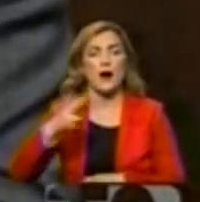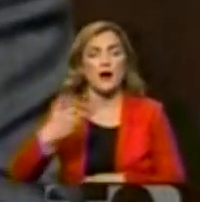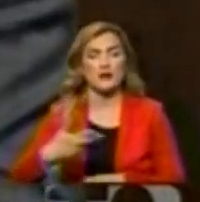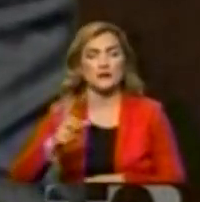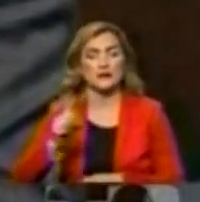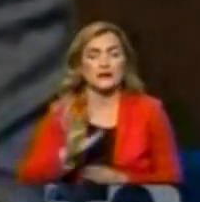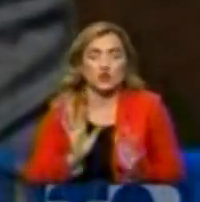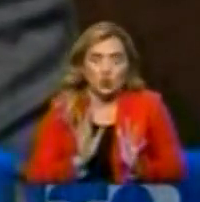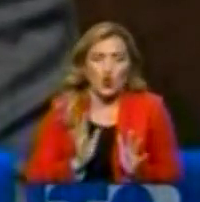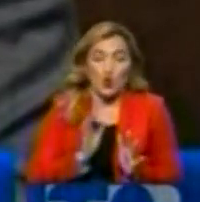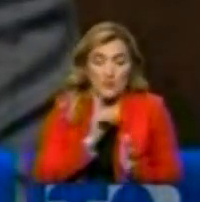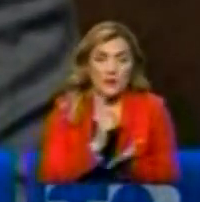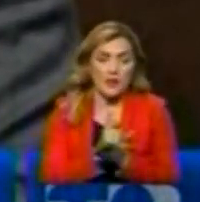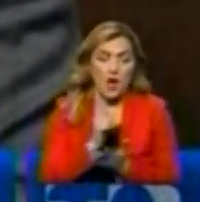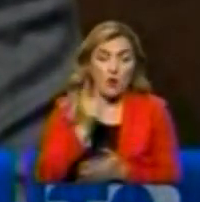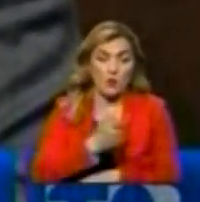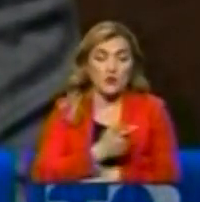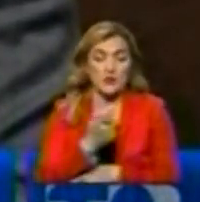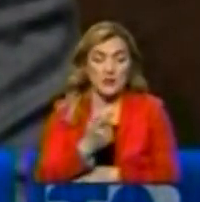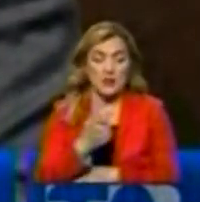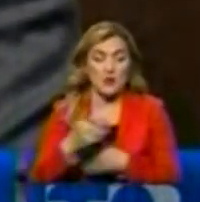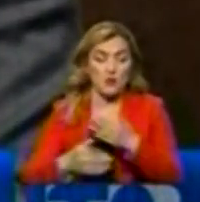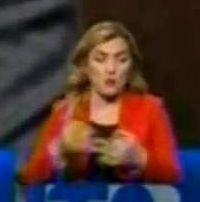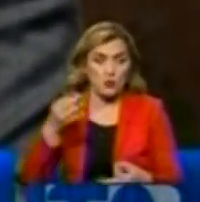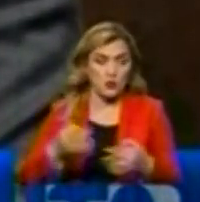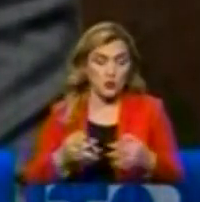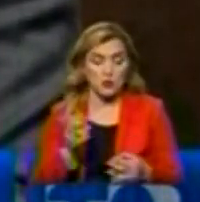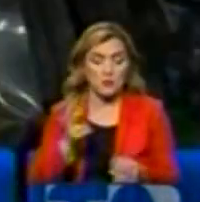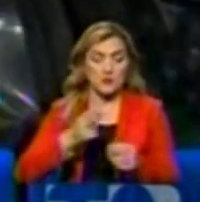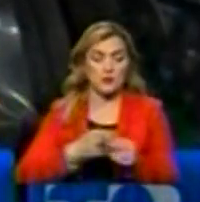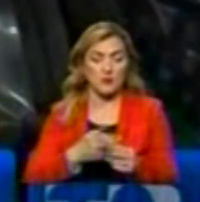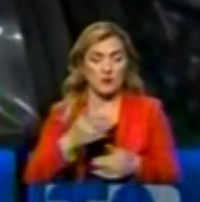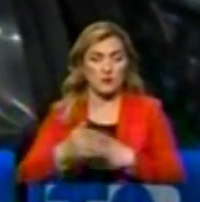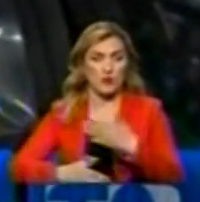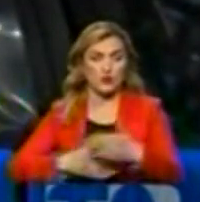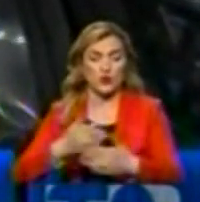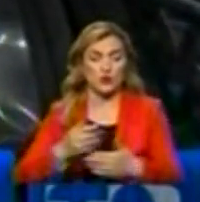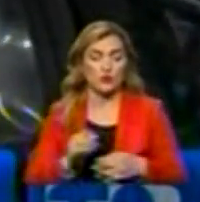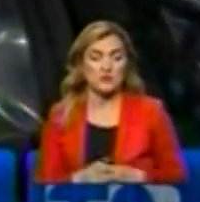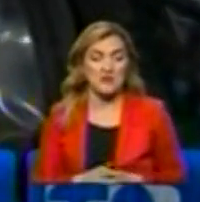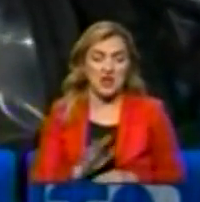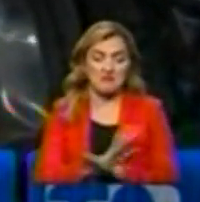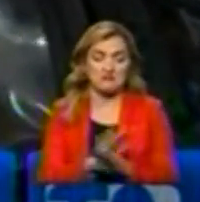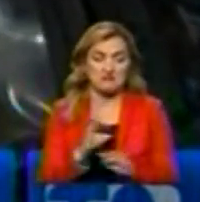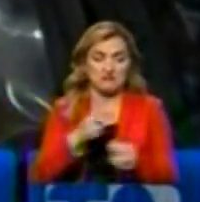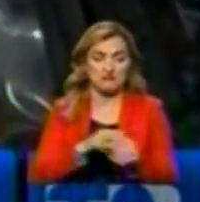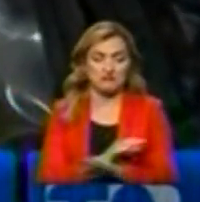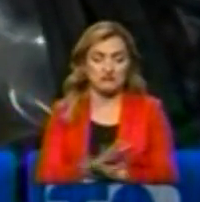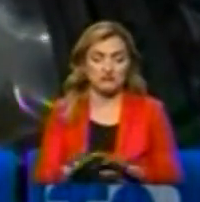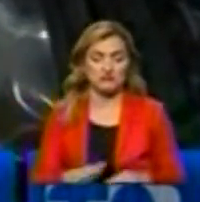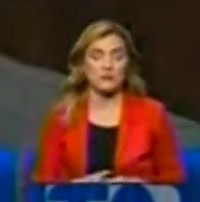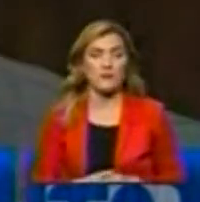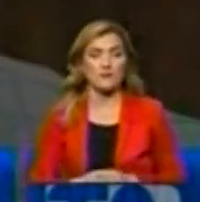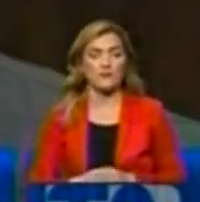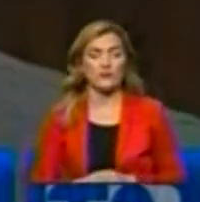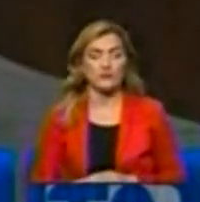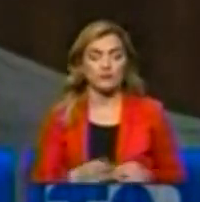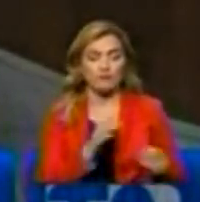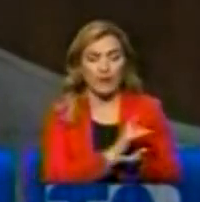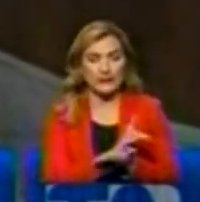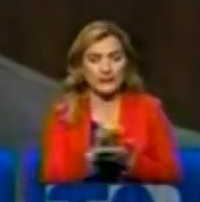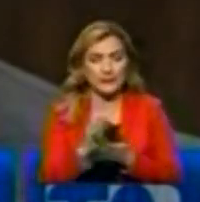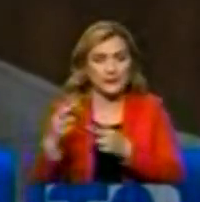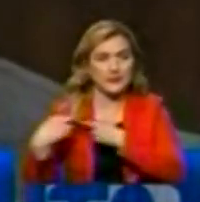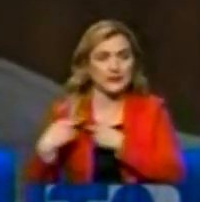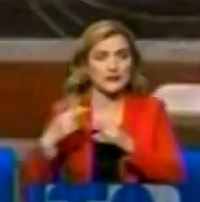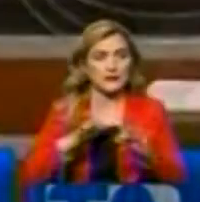audiencia a uno de sus hermanos y hasta ahí llegó mi participación. Lleva una semana a cargo de esta secretaría y asegura que continuará el